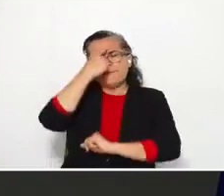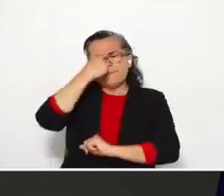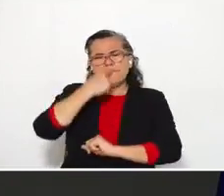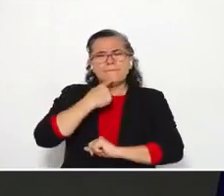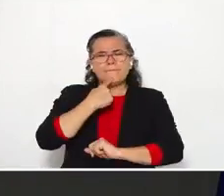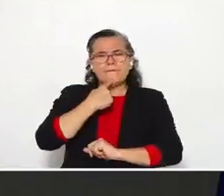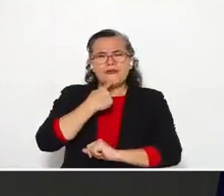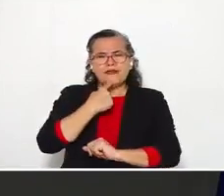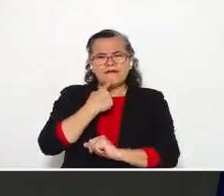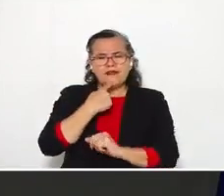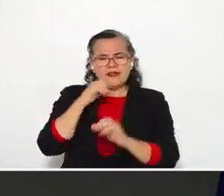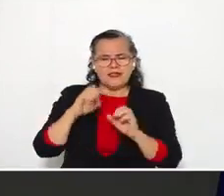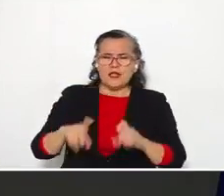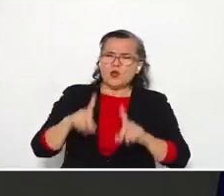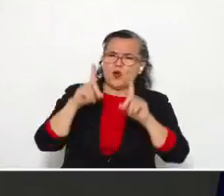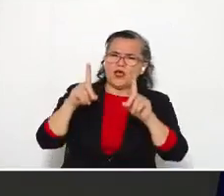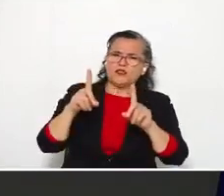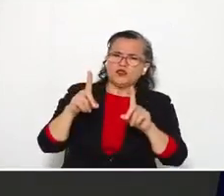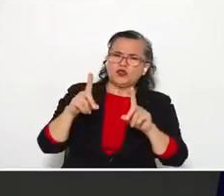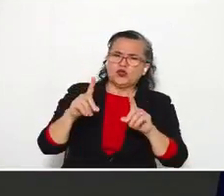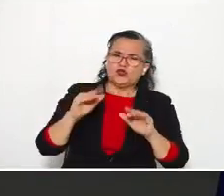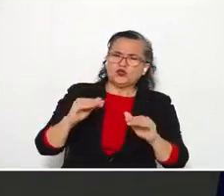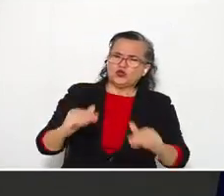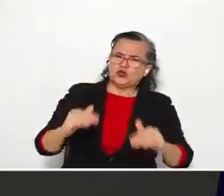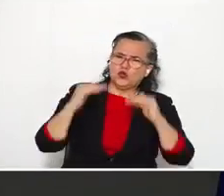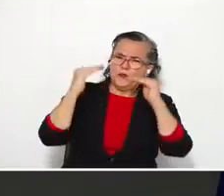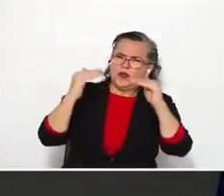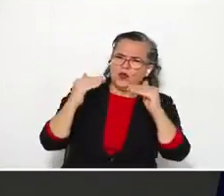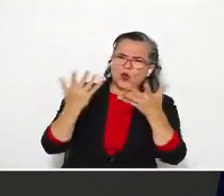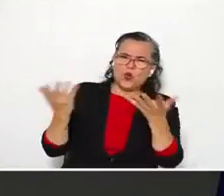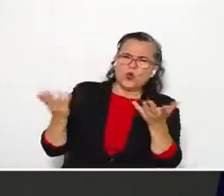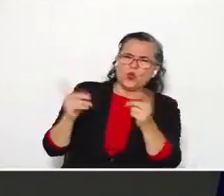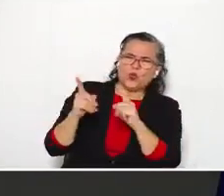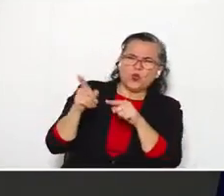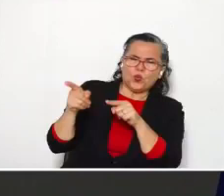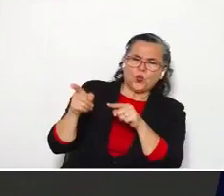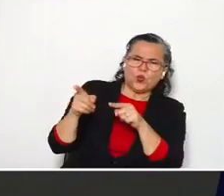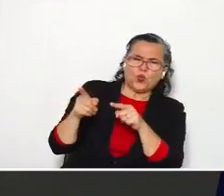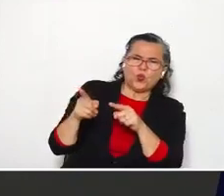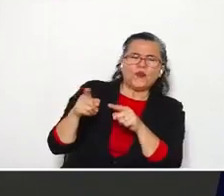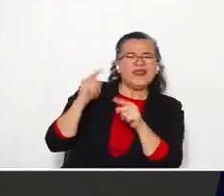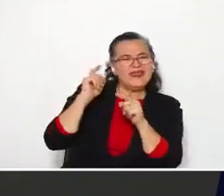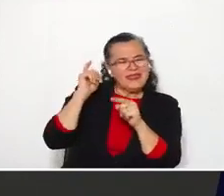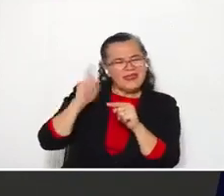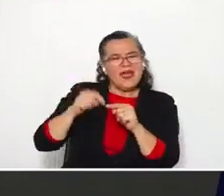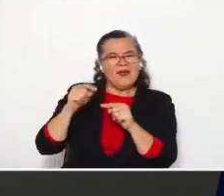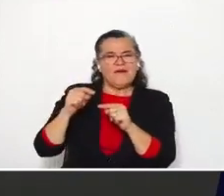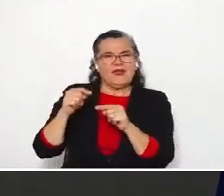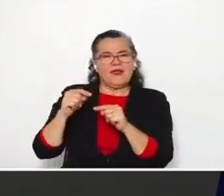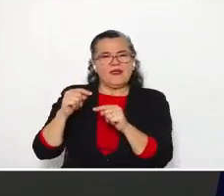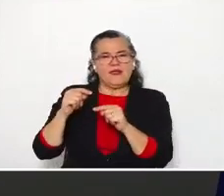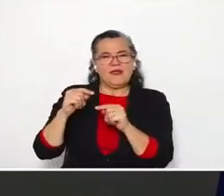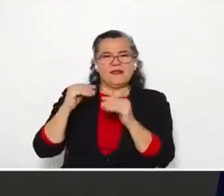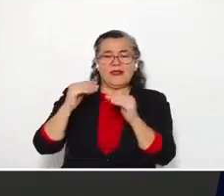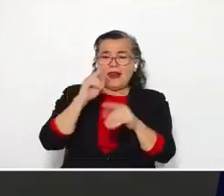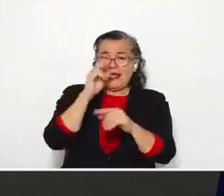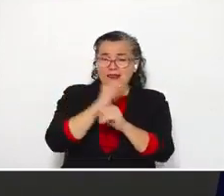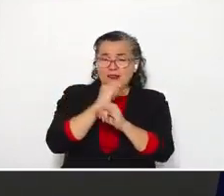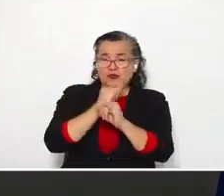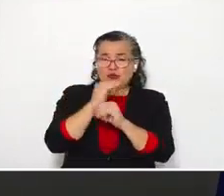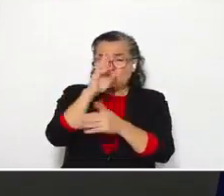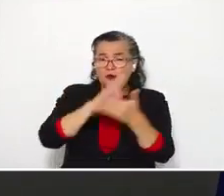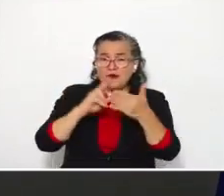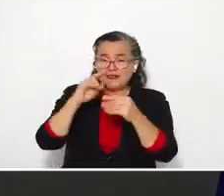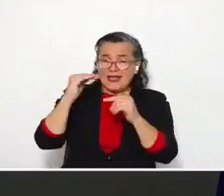demanda de educación superior debe partir de una función de orden superior de la institución